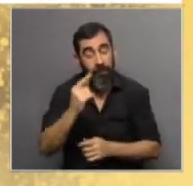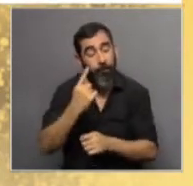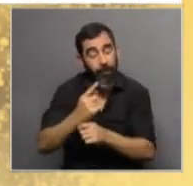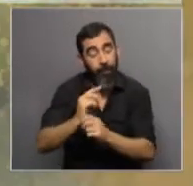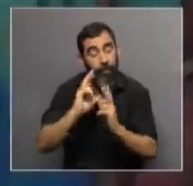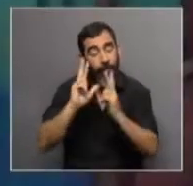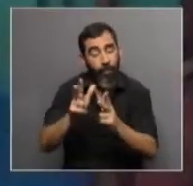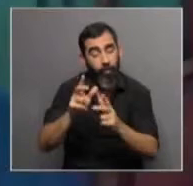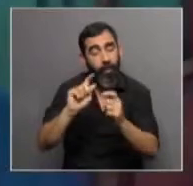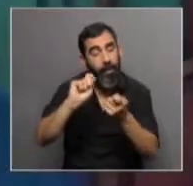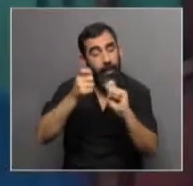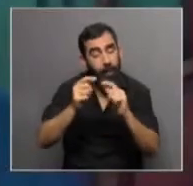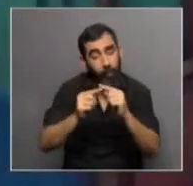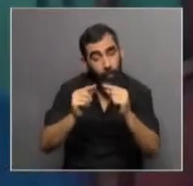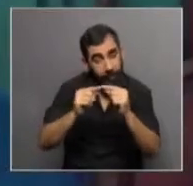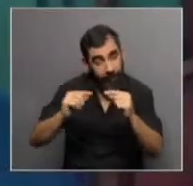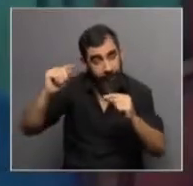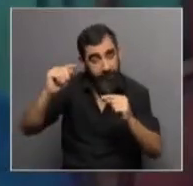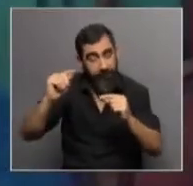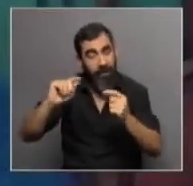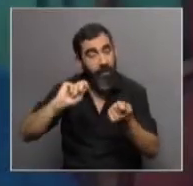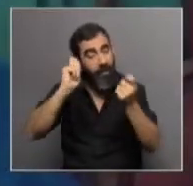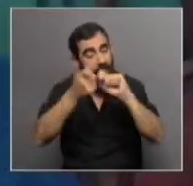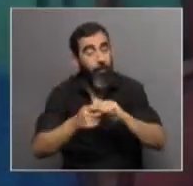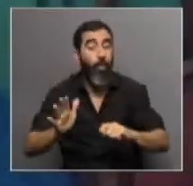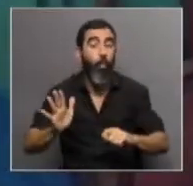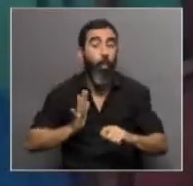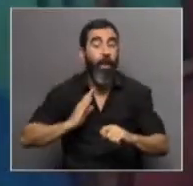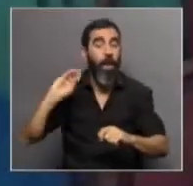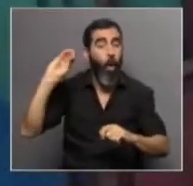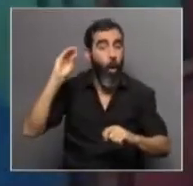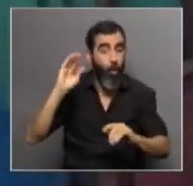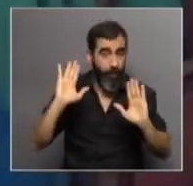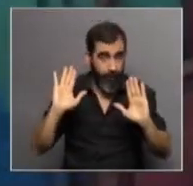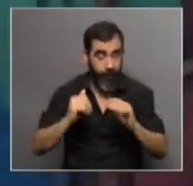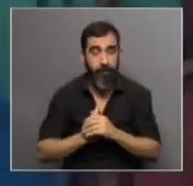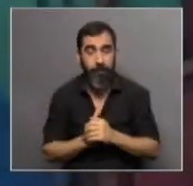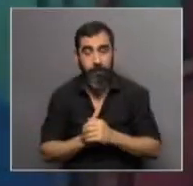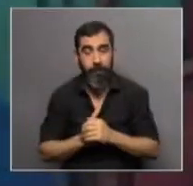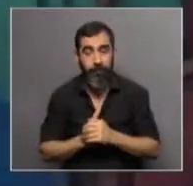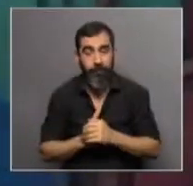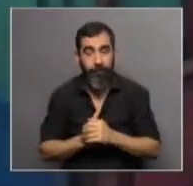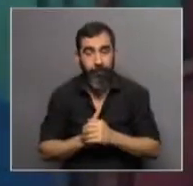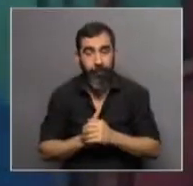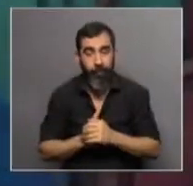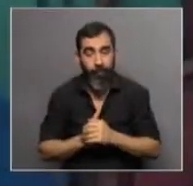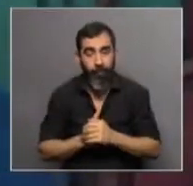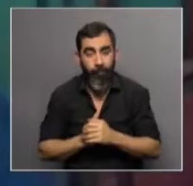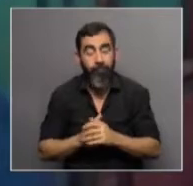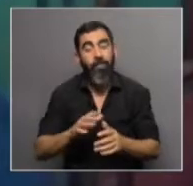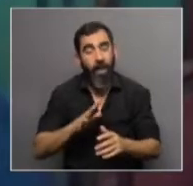un componente importante de mujeres jóvenes, de un cambio en la tendencia de mujeres jóvenes, ¿no? A pesar de que han